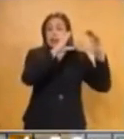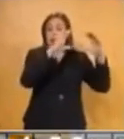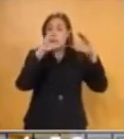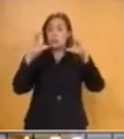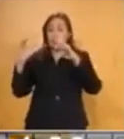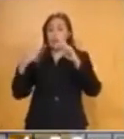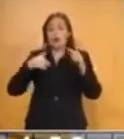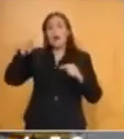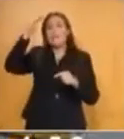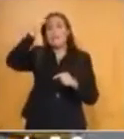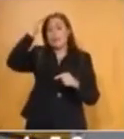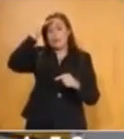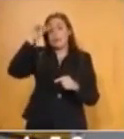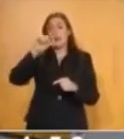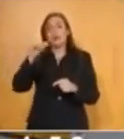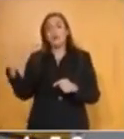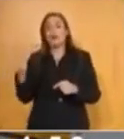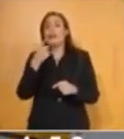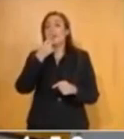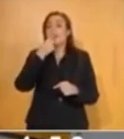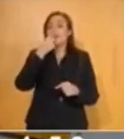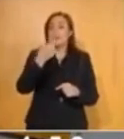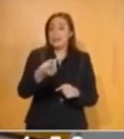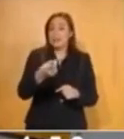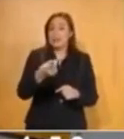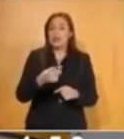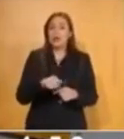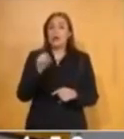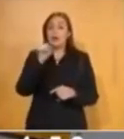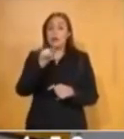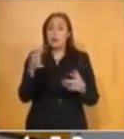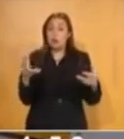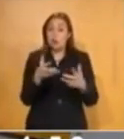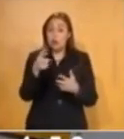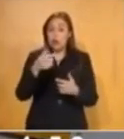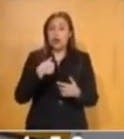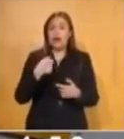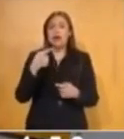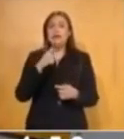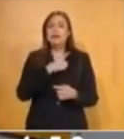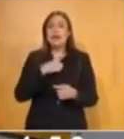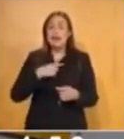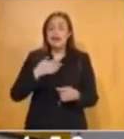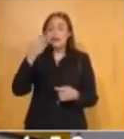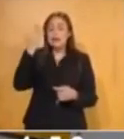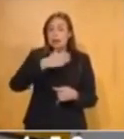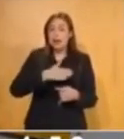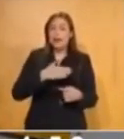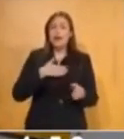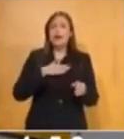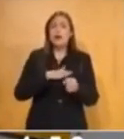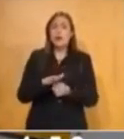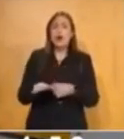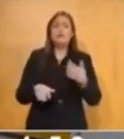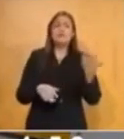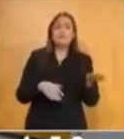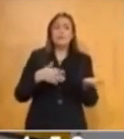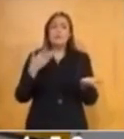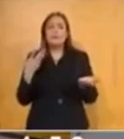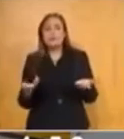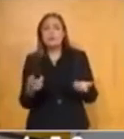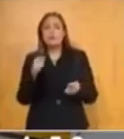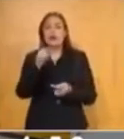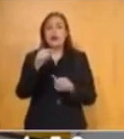pensamiento y para diálogo. Entonces, cuando tú hagas tu tira cómica, vas a identificar qué es lo que quieres poner, algo similar a